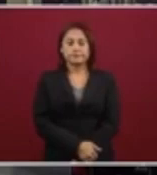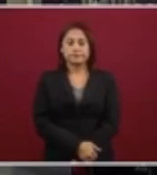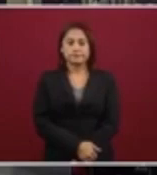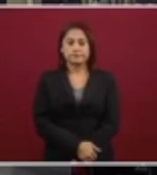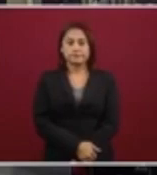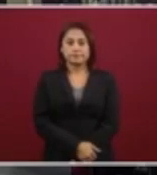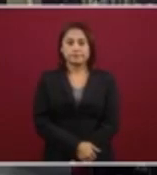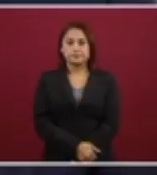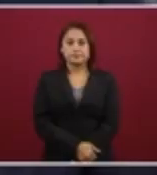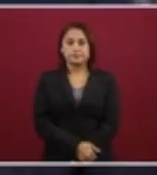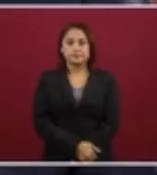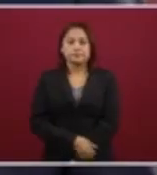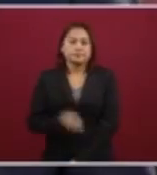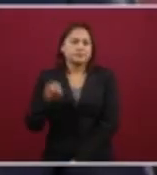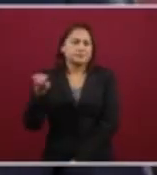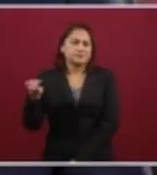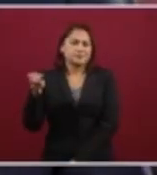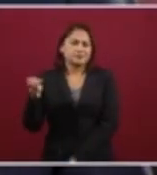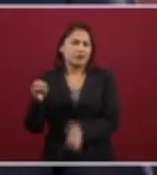pues una excusa.